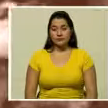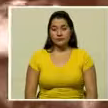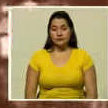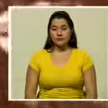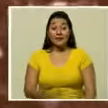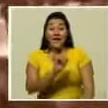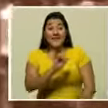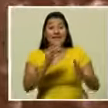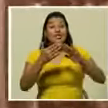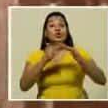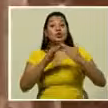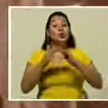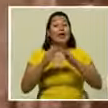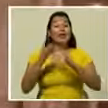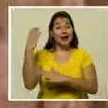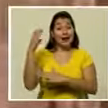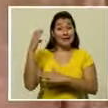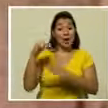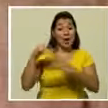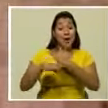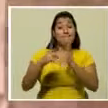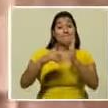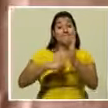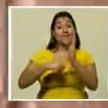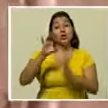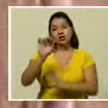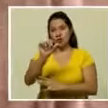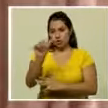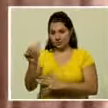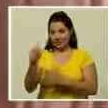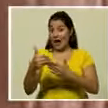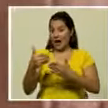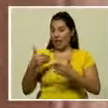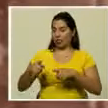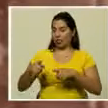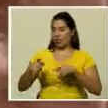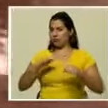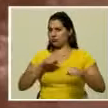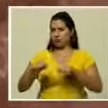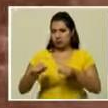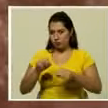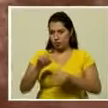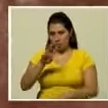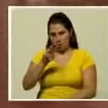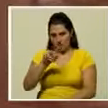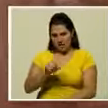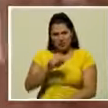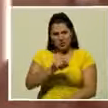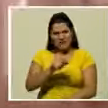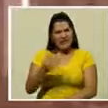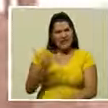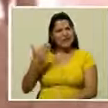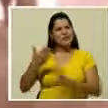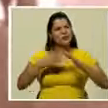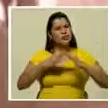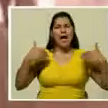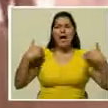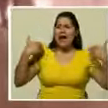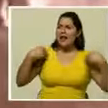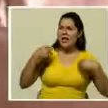Esta es la ciudad de Cartago en 1910, días antes del terremoto del 4 de mayo, una ciudad alegre y de ciudadanos